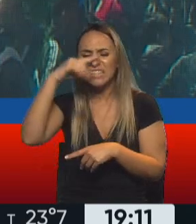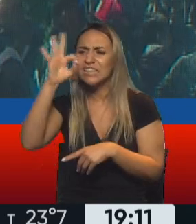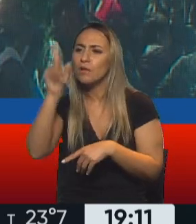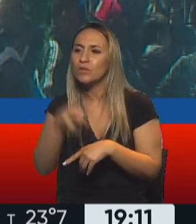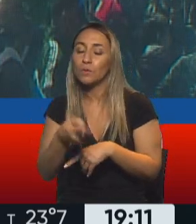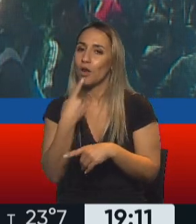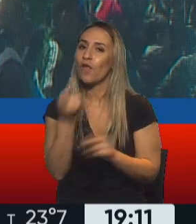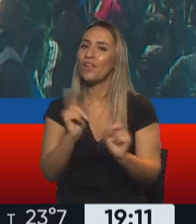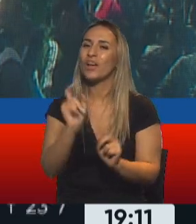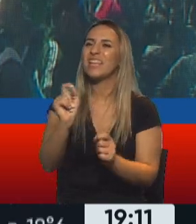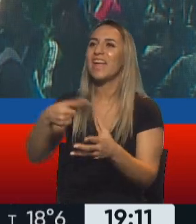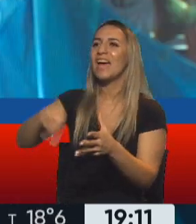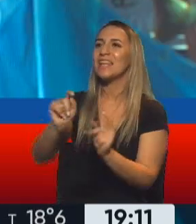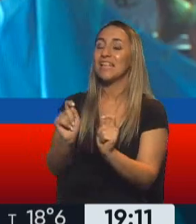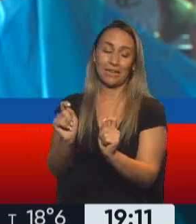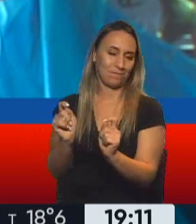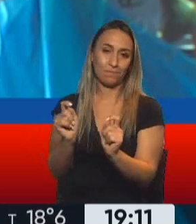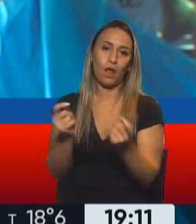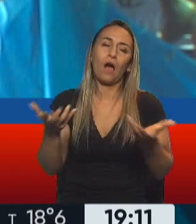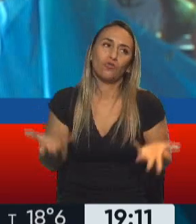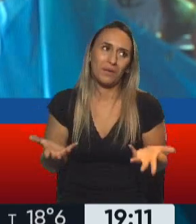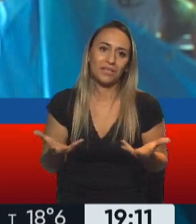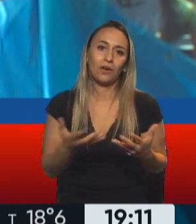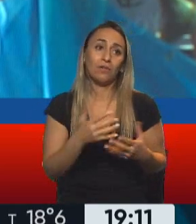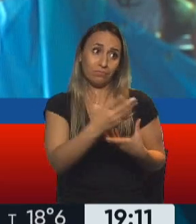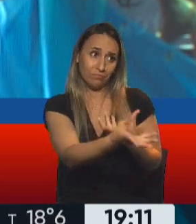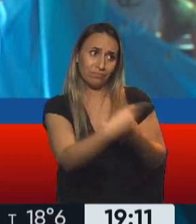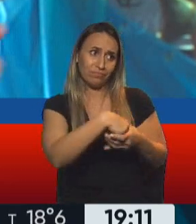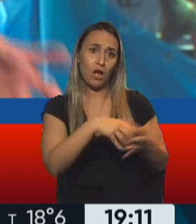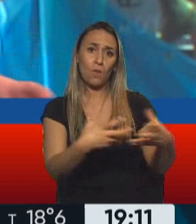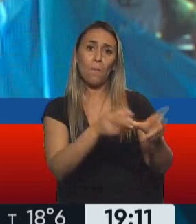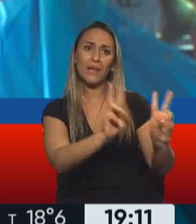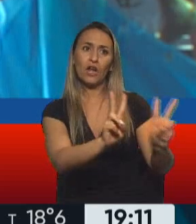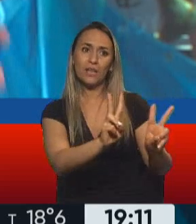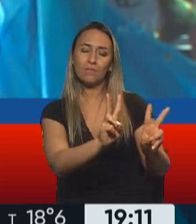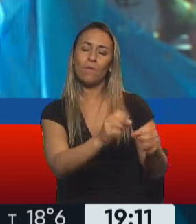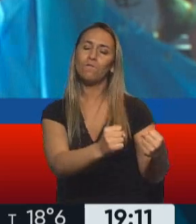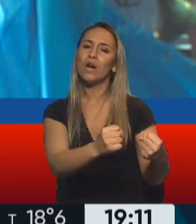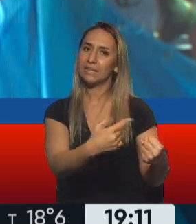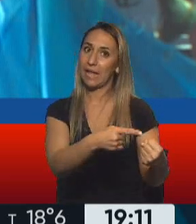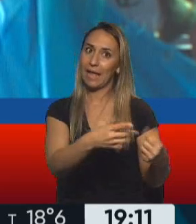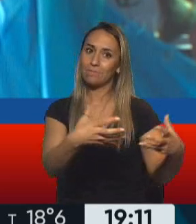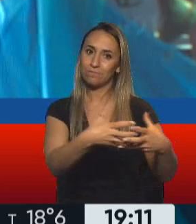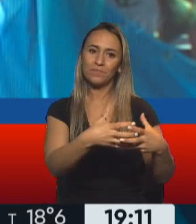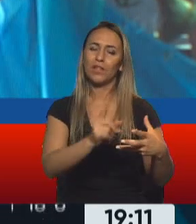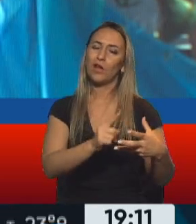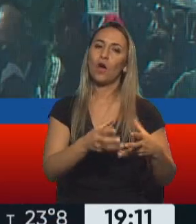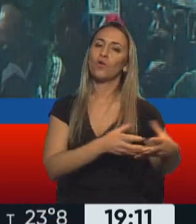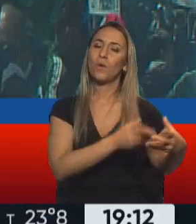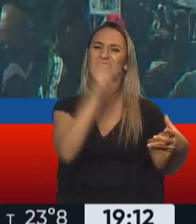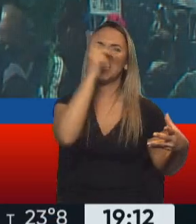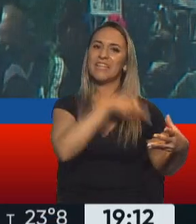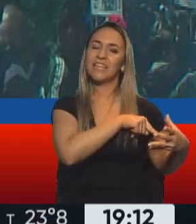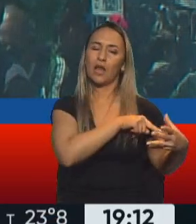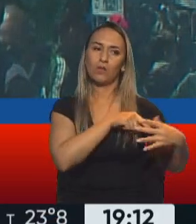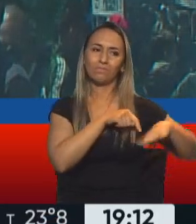no dijo quiénes son ni cómo tienen que ser. Obviamente cuenta con el peronismo, está trabajando para eso, con el peronismo duro, tradicional, y no con el kirchnerismo. Bueno,